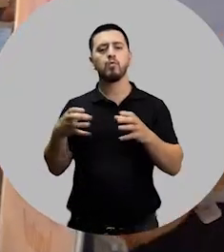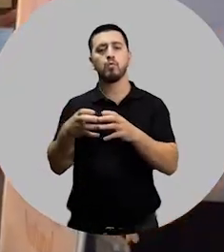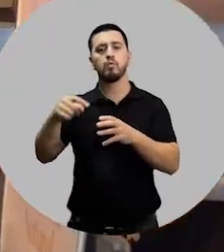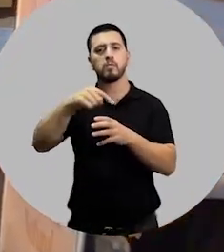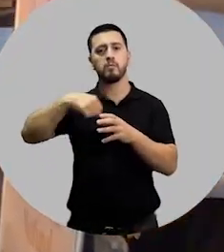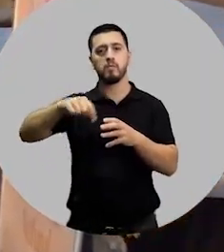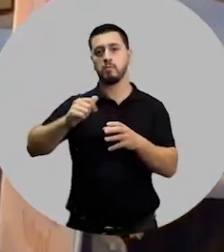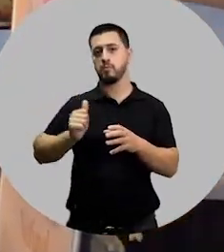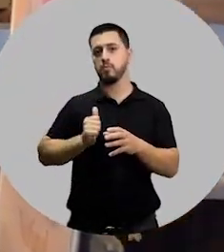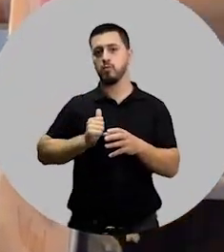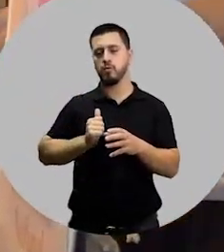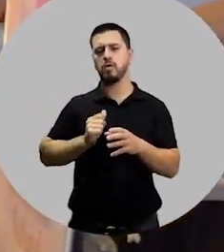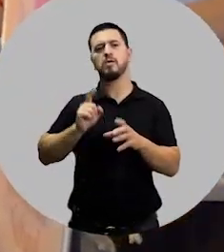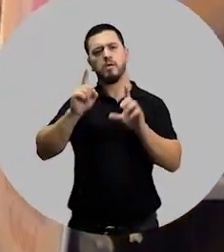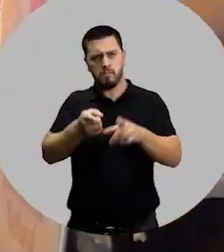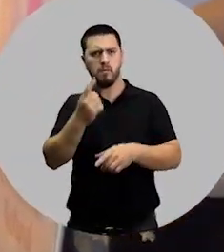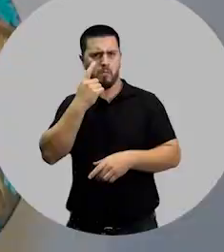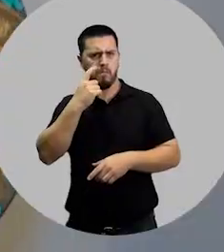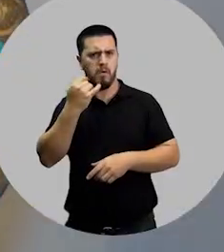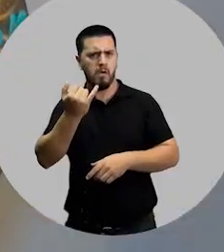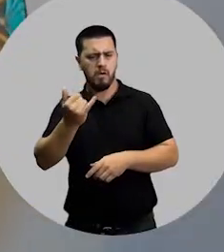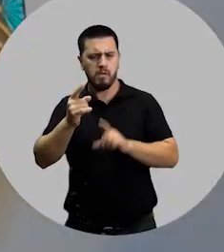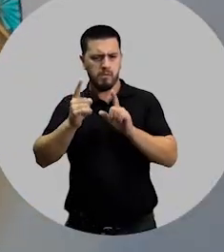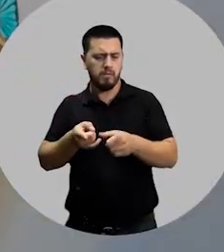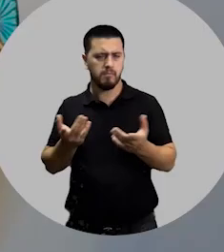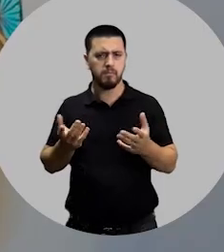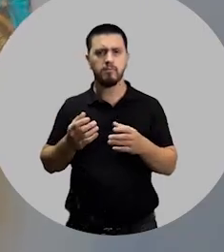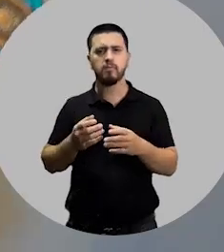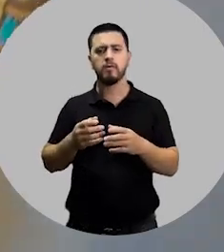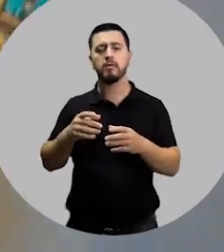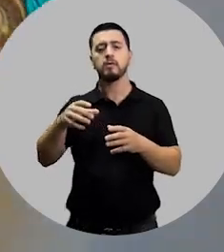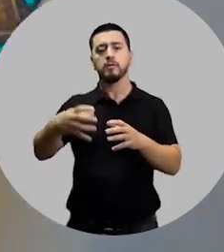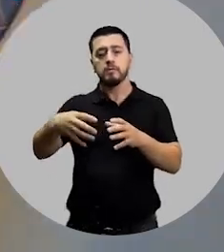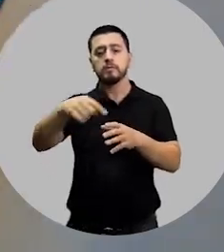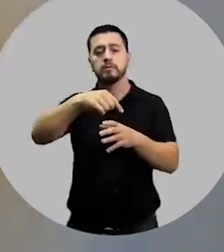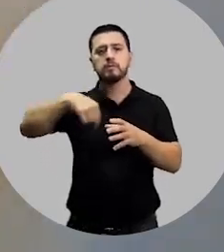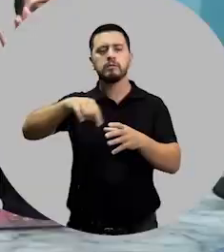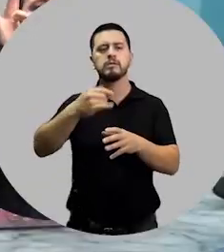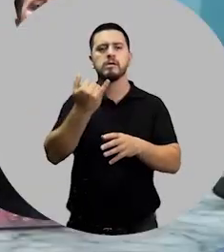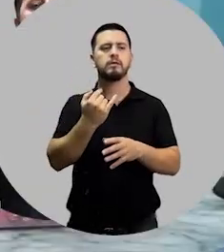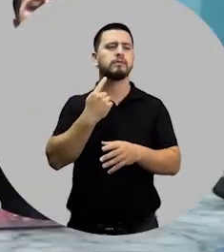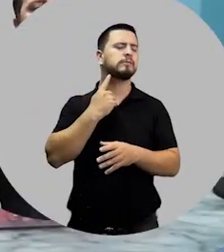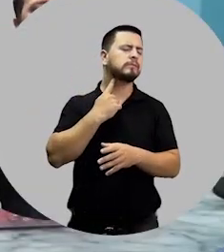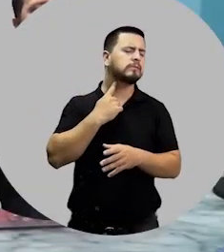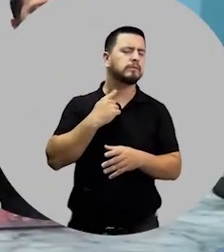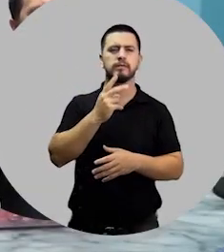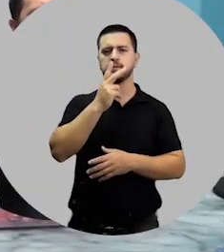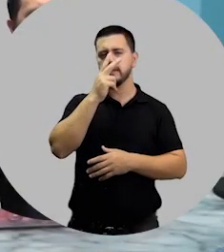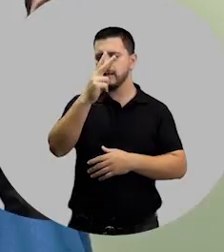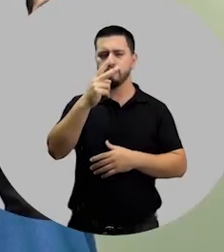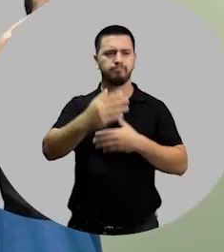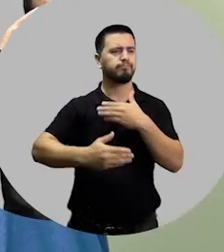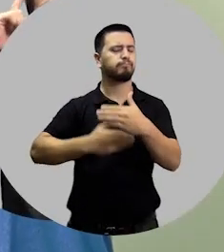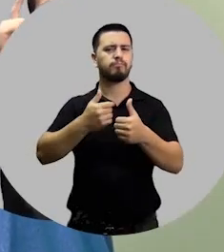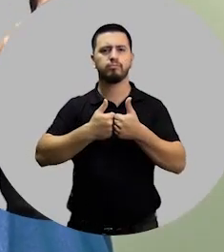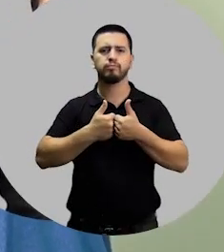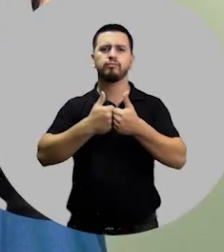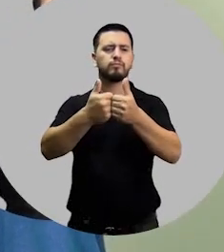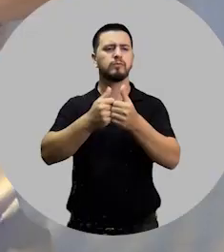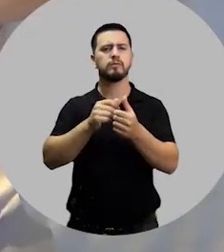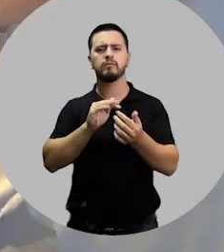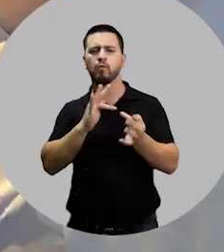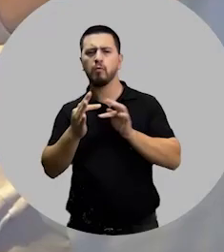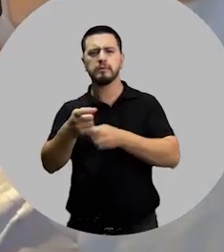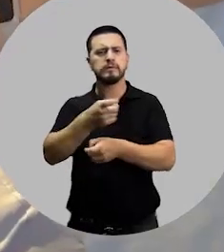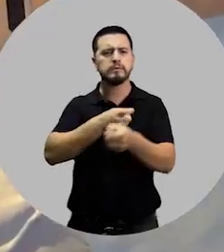de mujeres y también hay hombres, los cuales tienen deseos enormes de salir adelante de una u